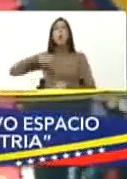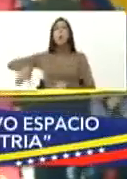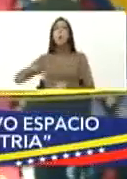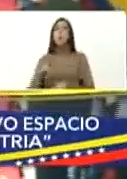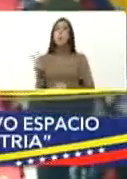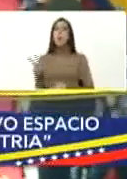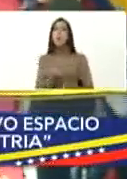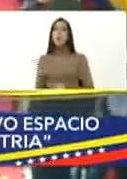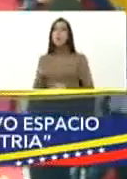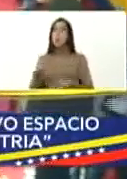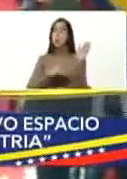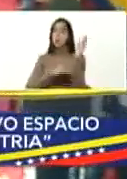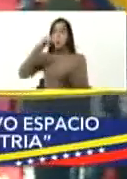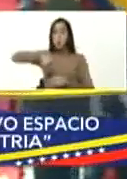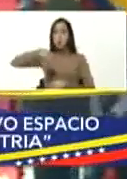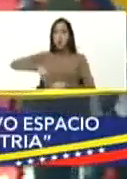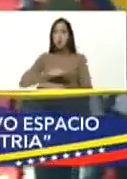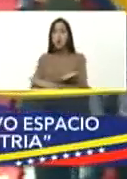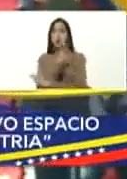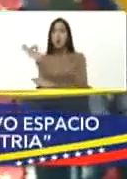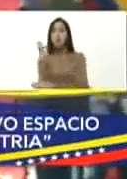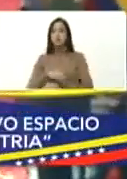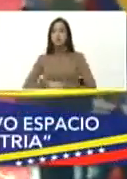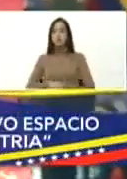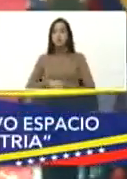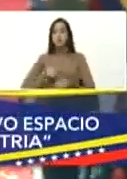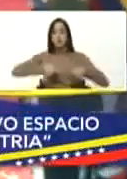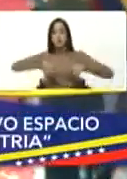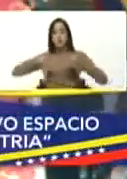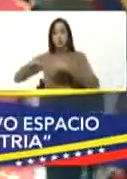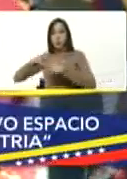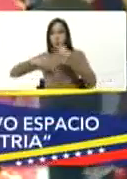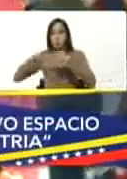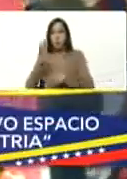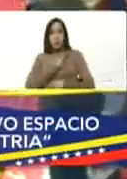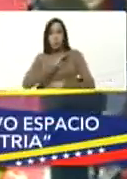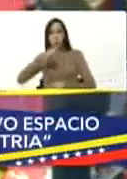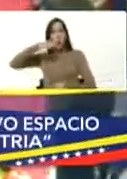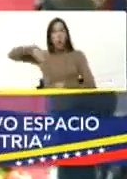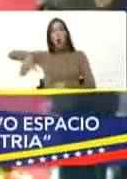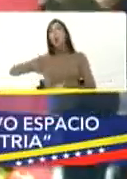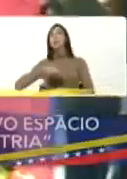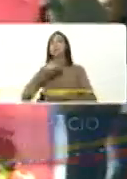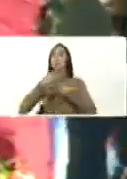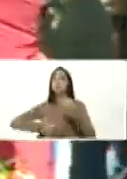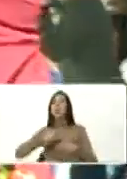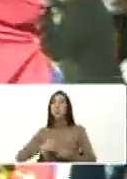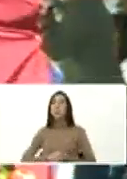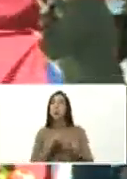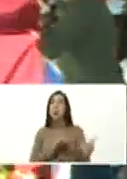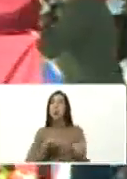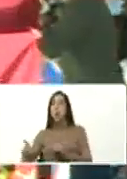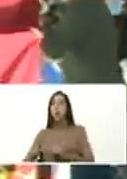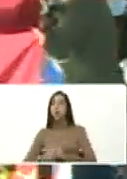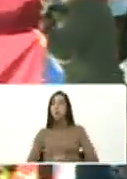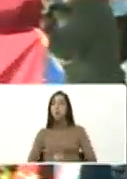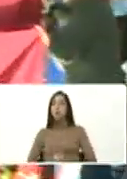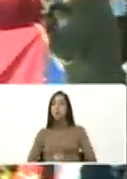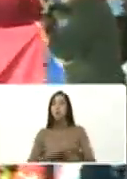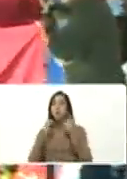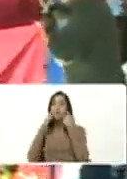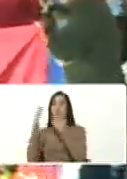Venezuela, desde Lara, Barquisimeto, desde este urbanismo hecho con manos del pueblo. Tomamos acá, listo, la mano del